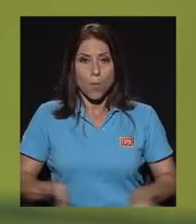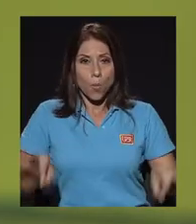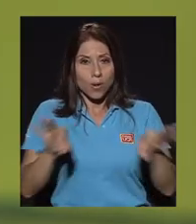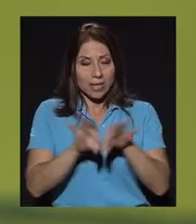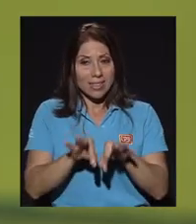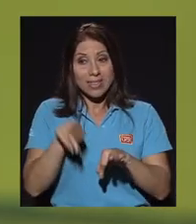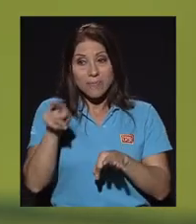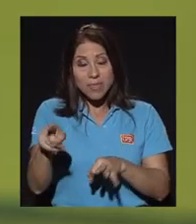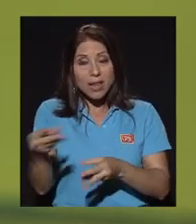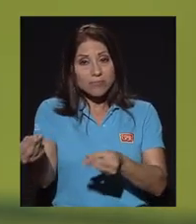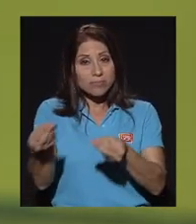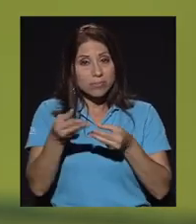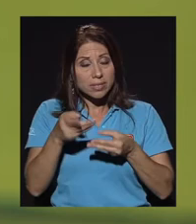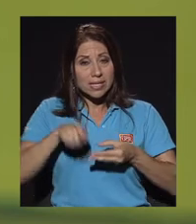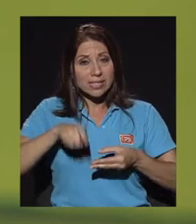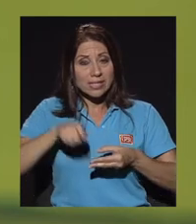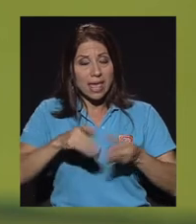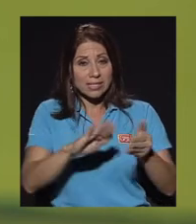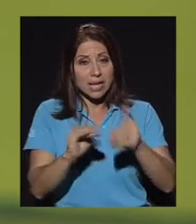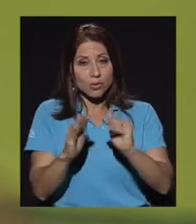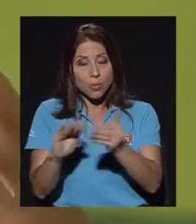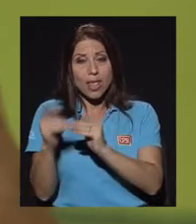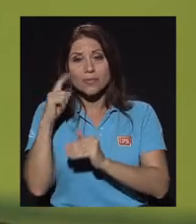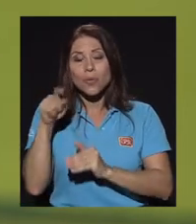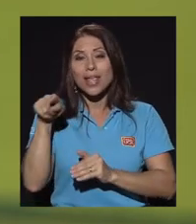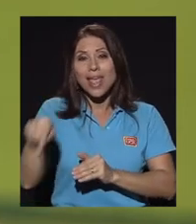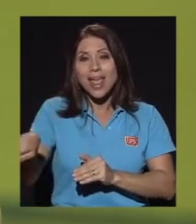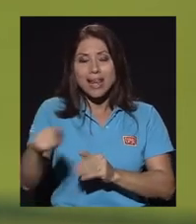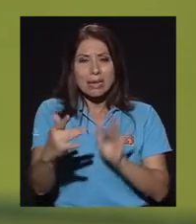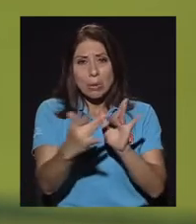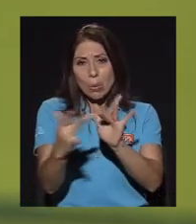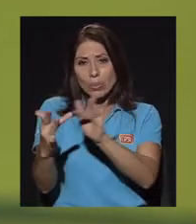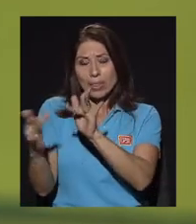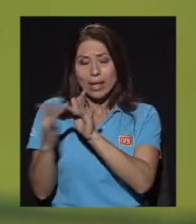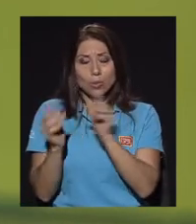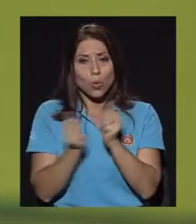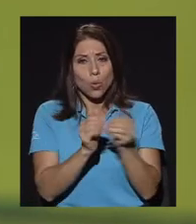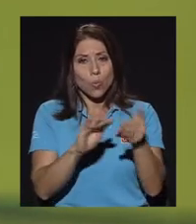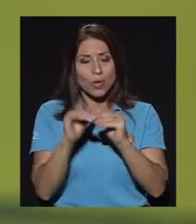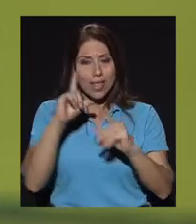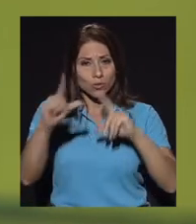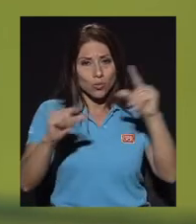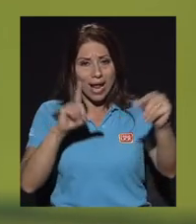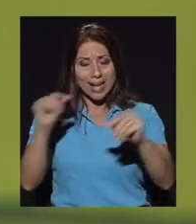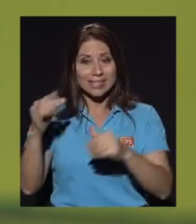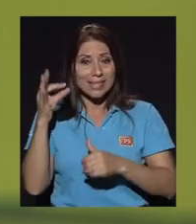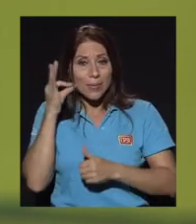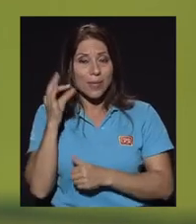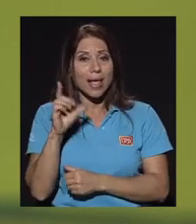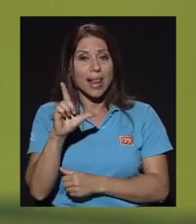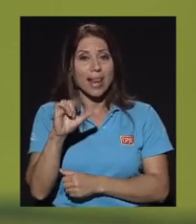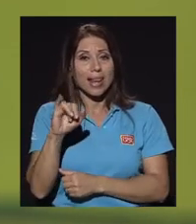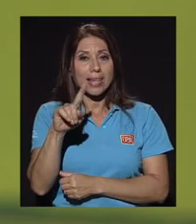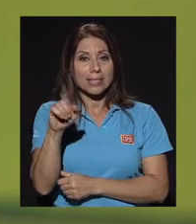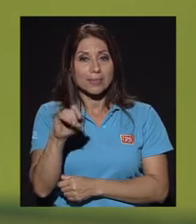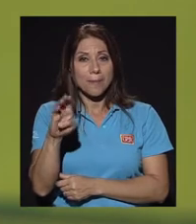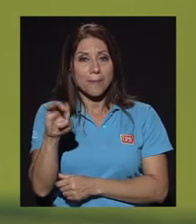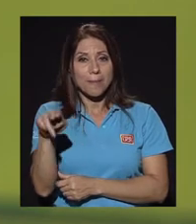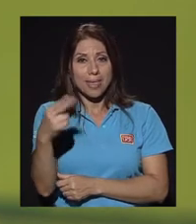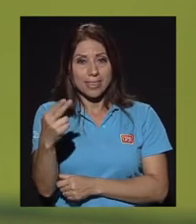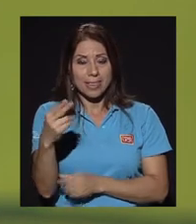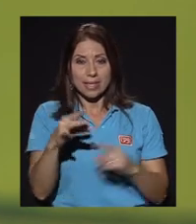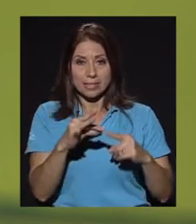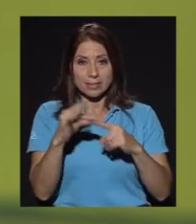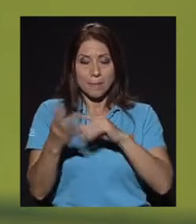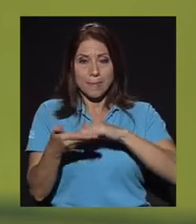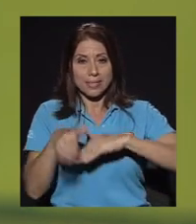necesidades de las comunidades, ya que él tiene contacto constante con muchas de las comunidades rurales. Y Lisbeth es una especialista en el tema